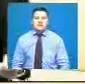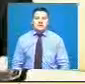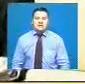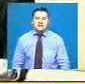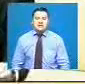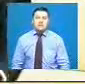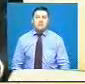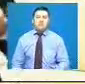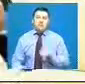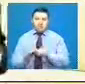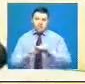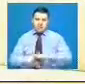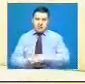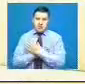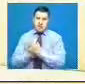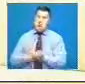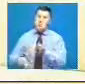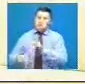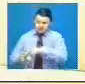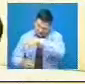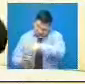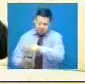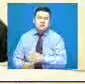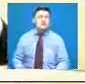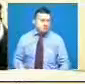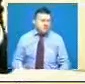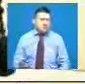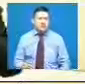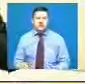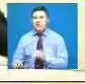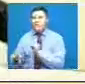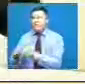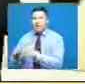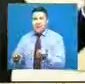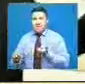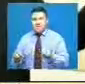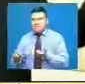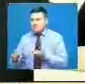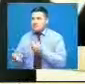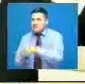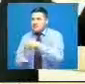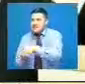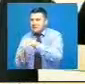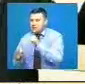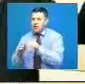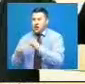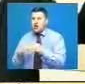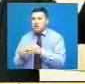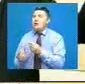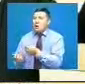Le pedimos al Banco de la República que aumentara sus intervenciones. Le pedimos a los fondos de pensiones colombianos que invirtieran más en dólares.